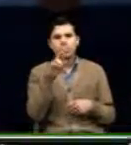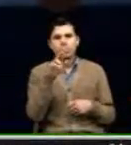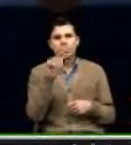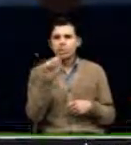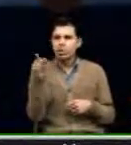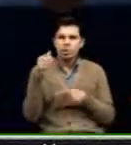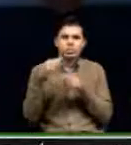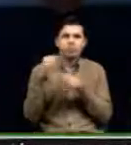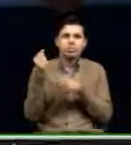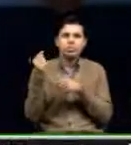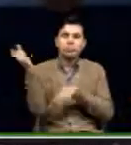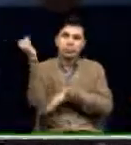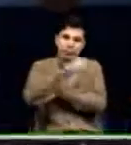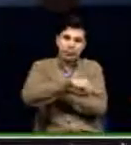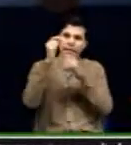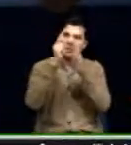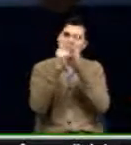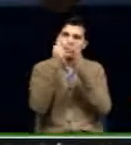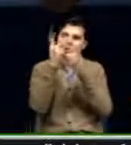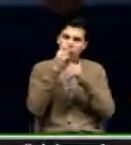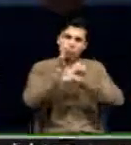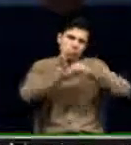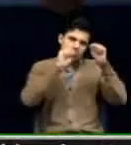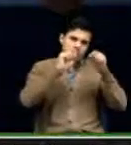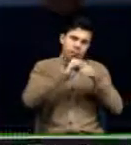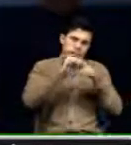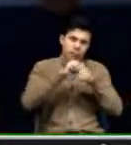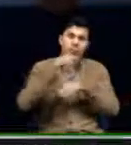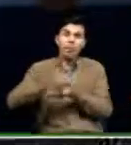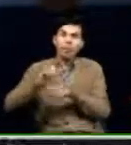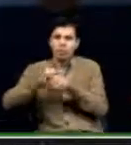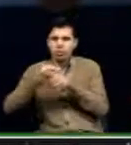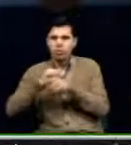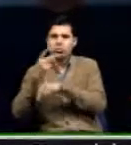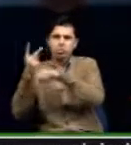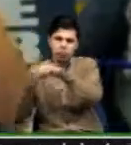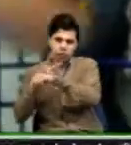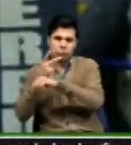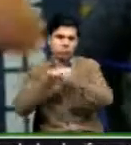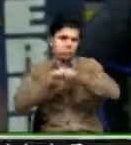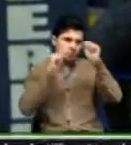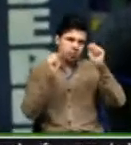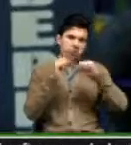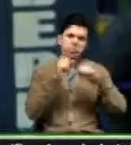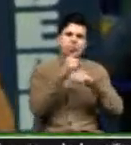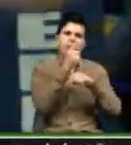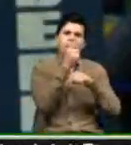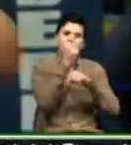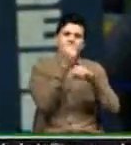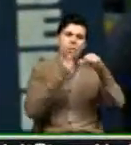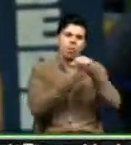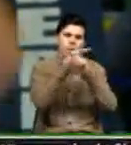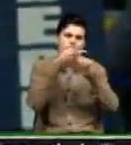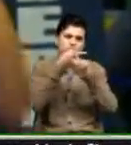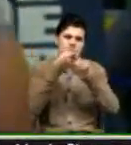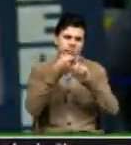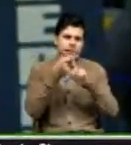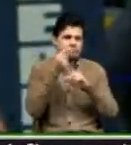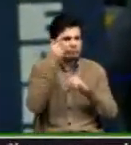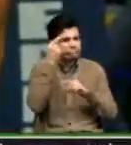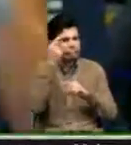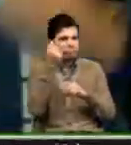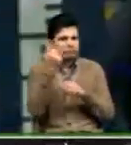al día. Estamos trabajando en la mañana y en la tarde. En la tarde estamos trabajando 2 horas y en la mañana estamos trabajando prácticamente 1 hora y media. No ocultó su preocupación por